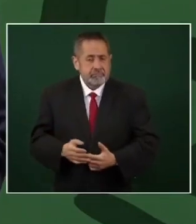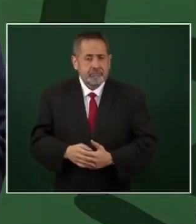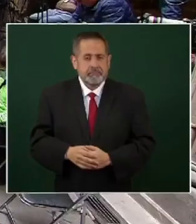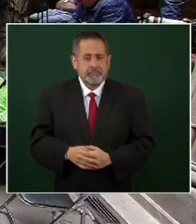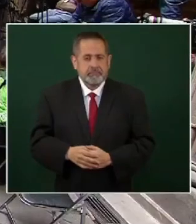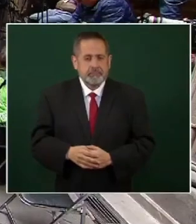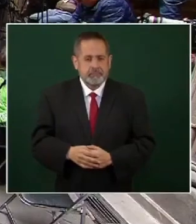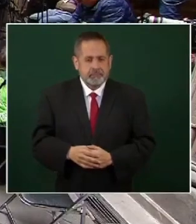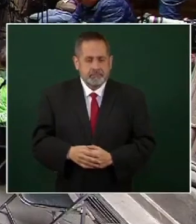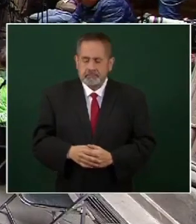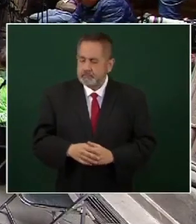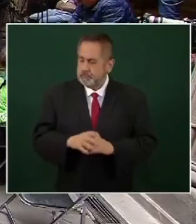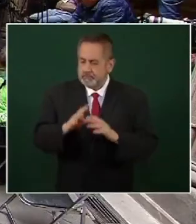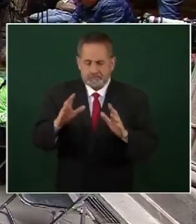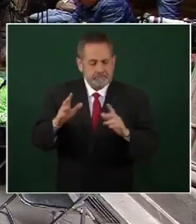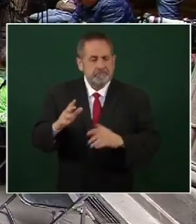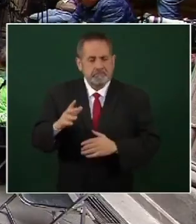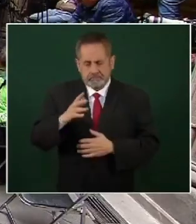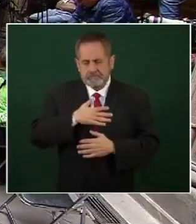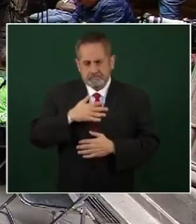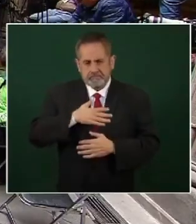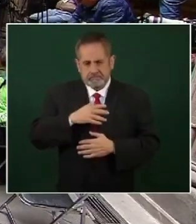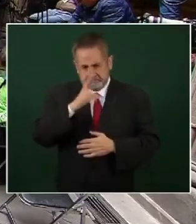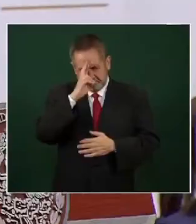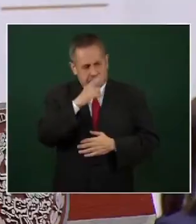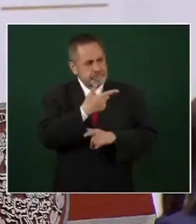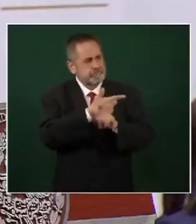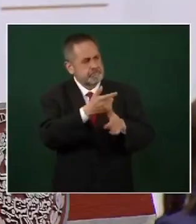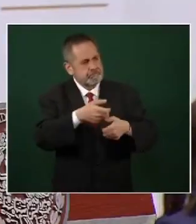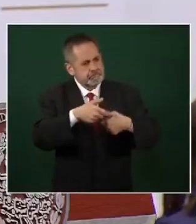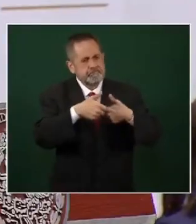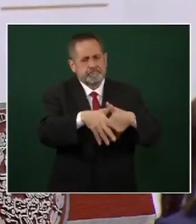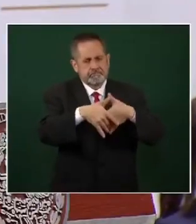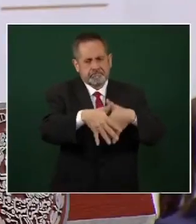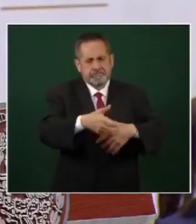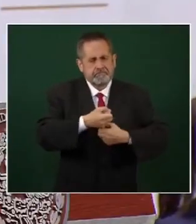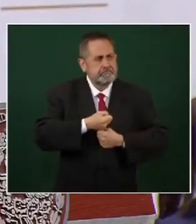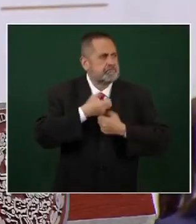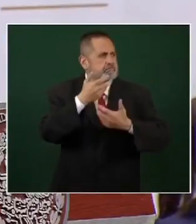Entonces, yo soy muy respetuoso de la libertad de manifestación,